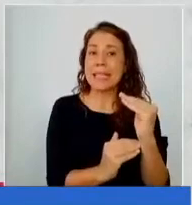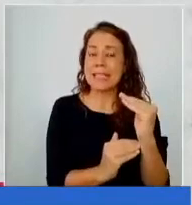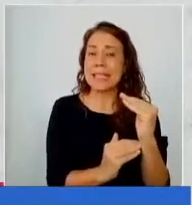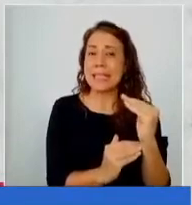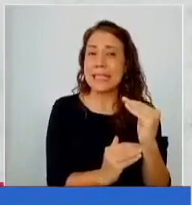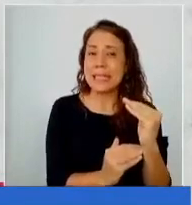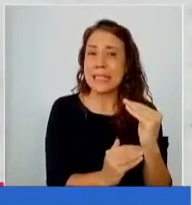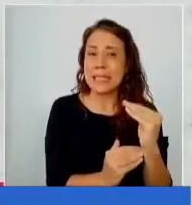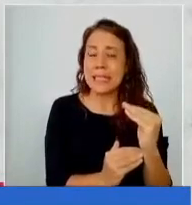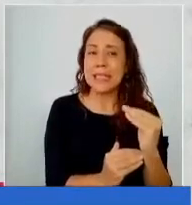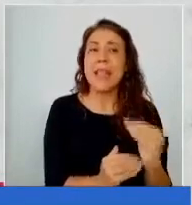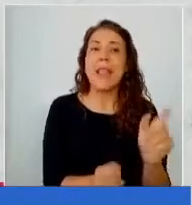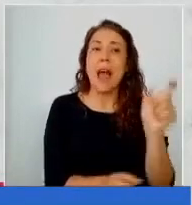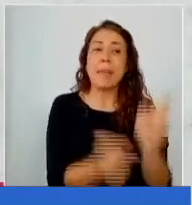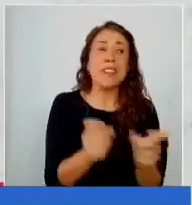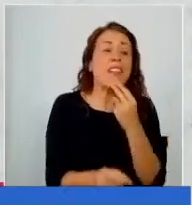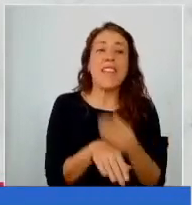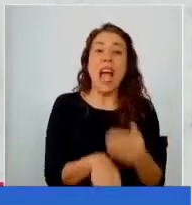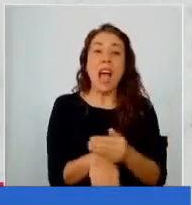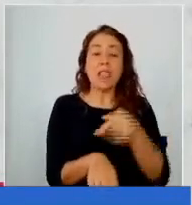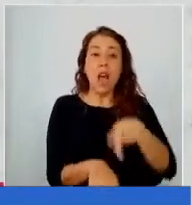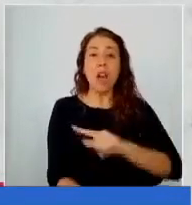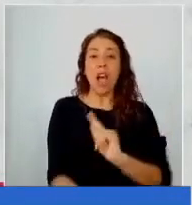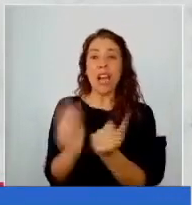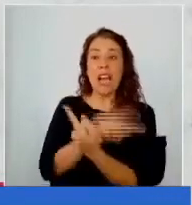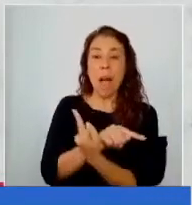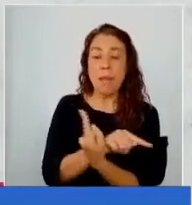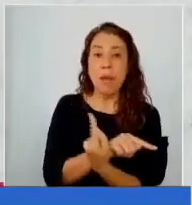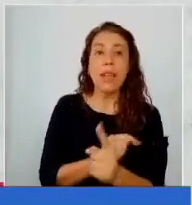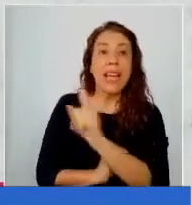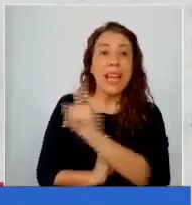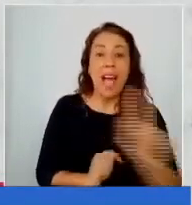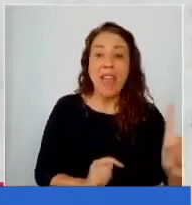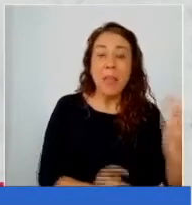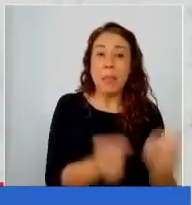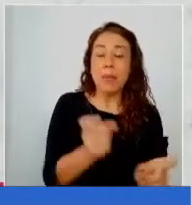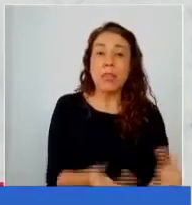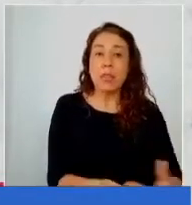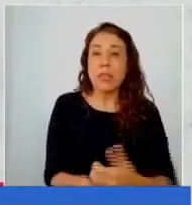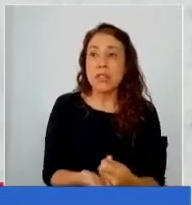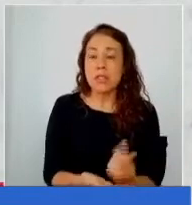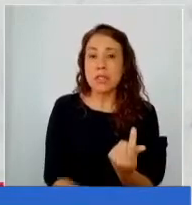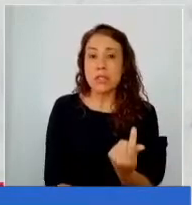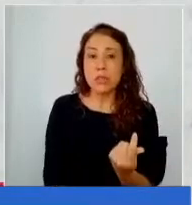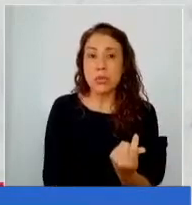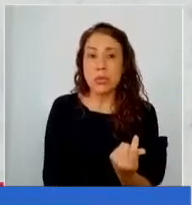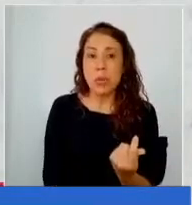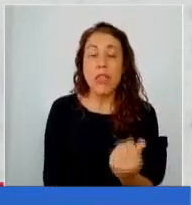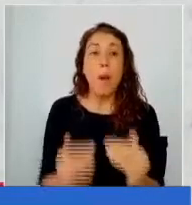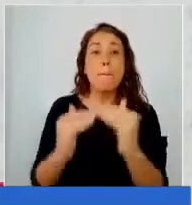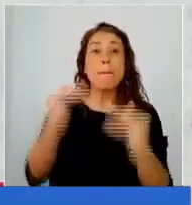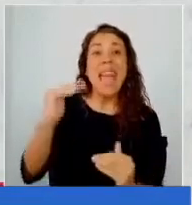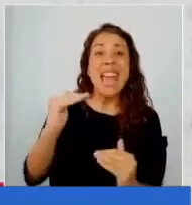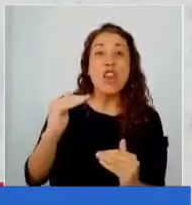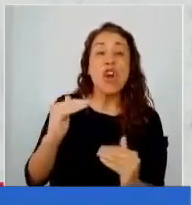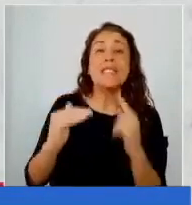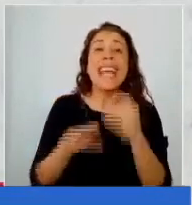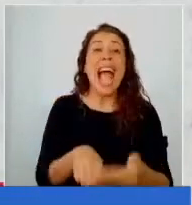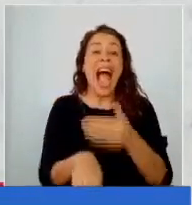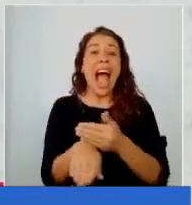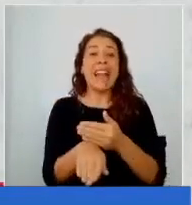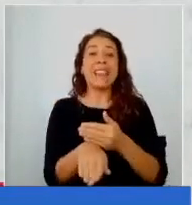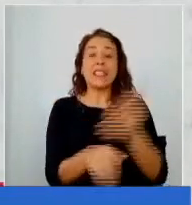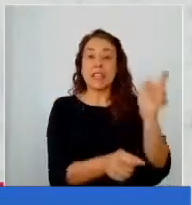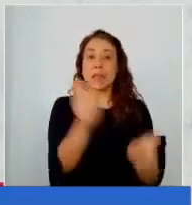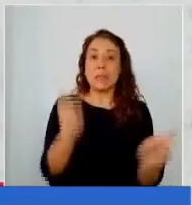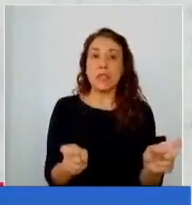la situación inversa es decir que cada generación reciba un ingreso menor a la que sin duda